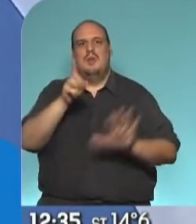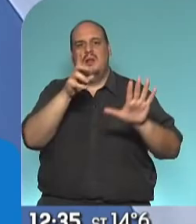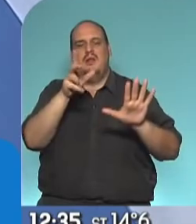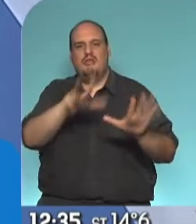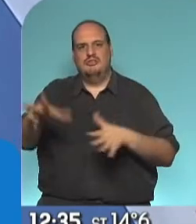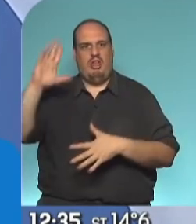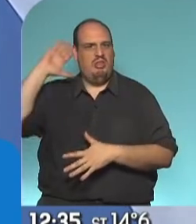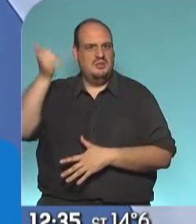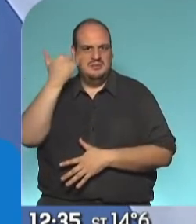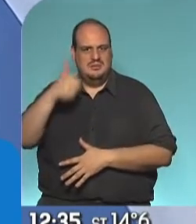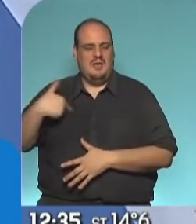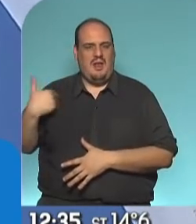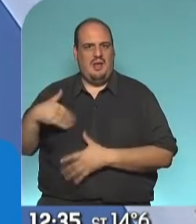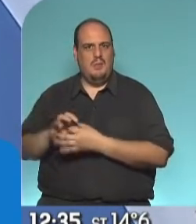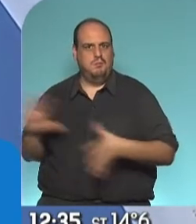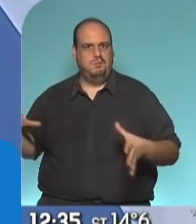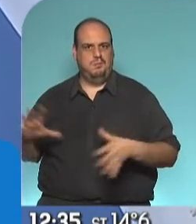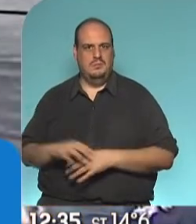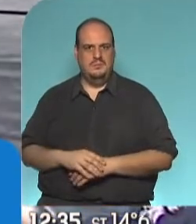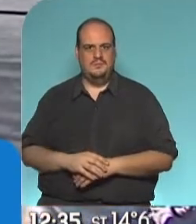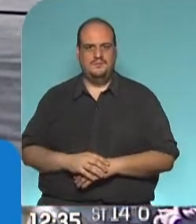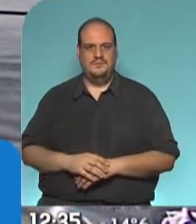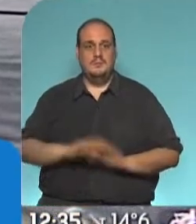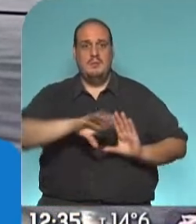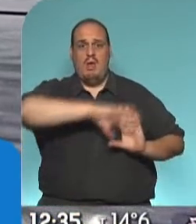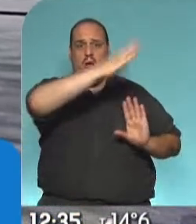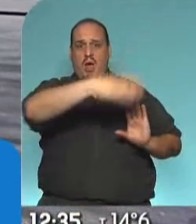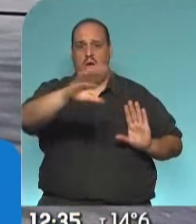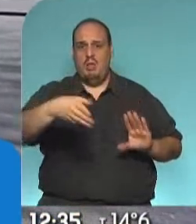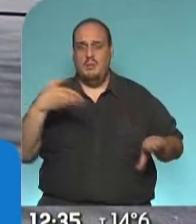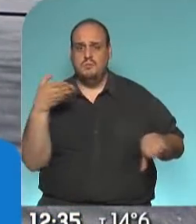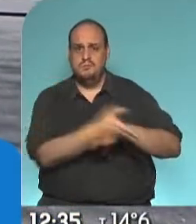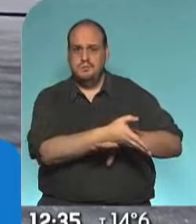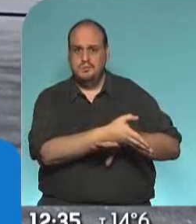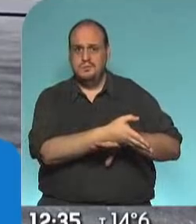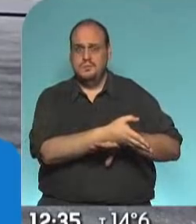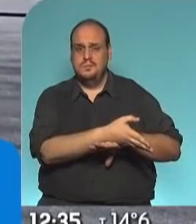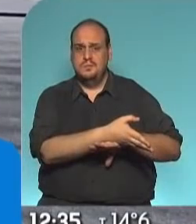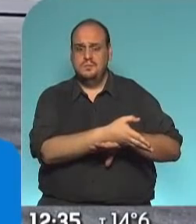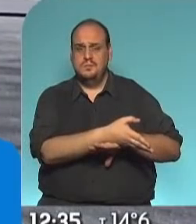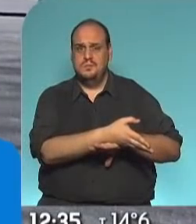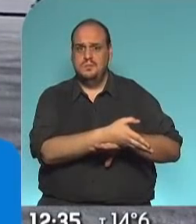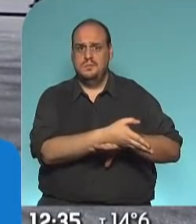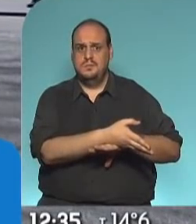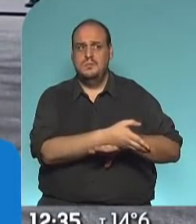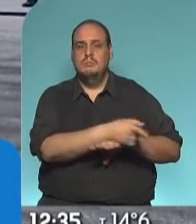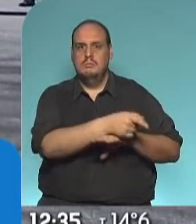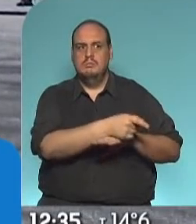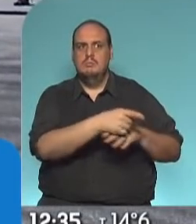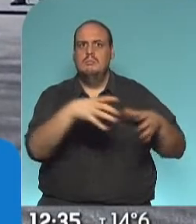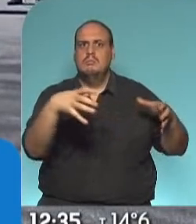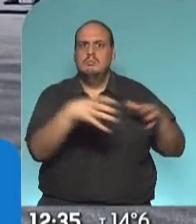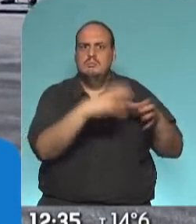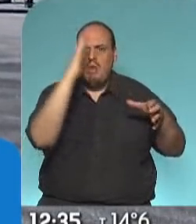1816. Cruzó los Andes, decía, construyó ese